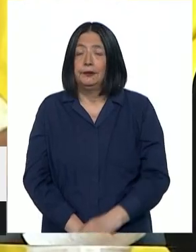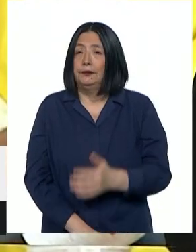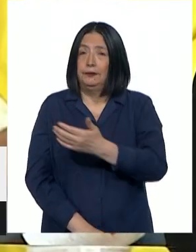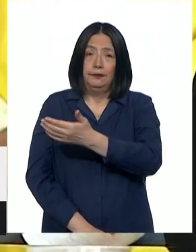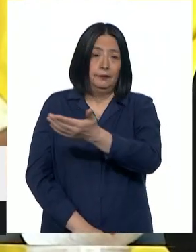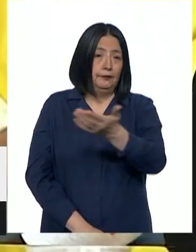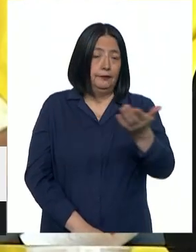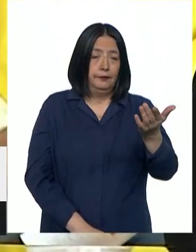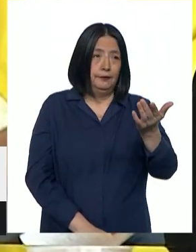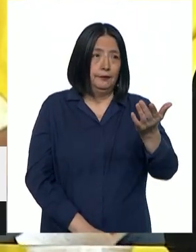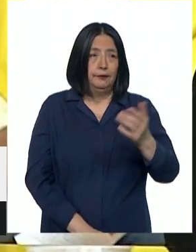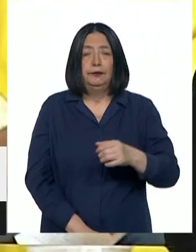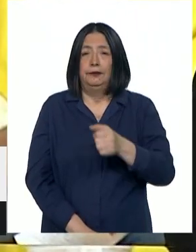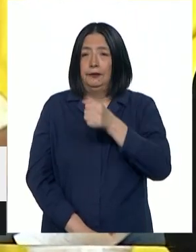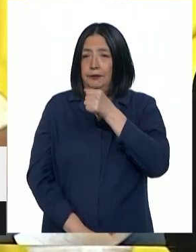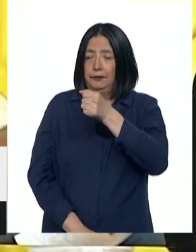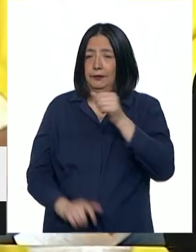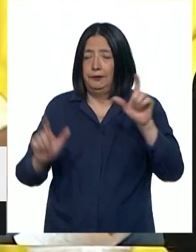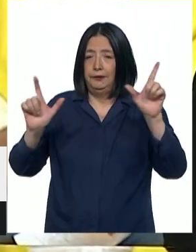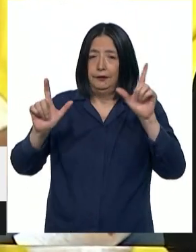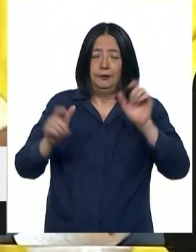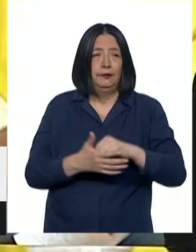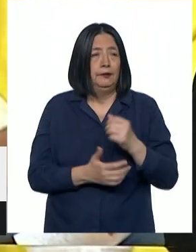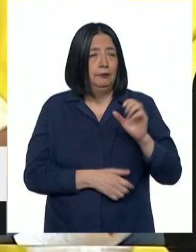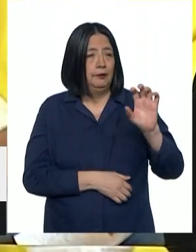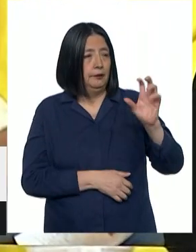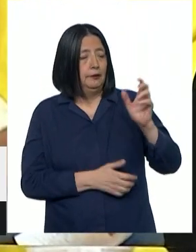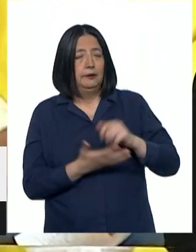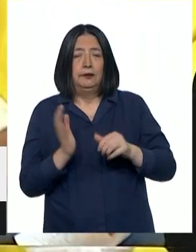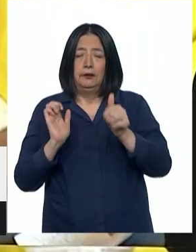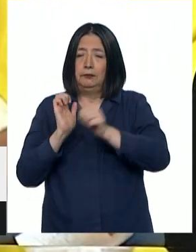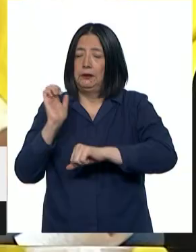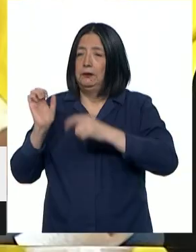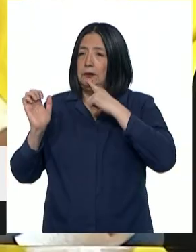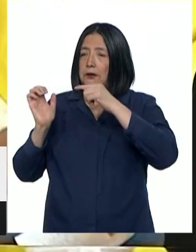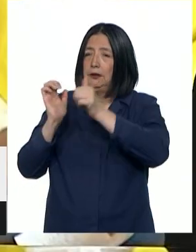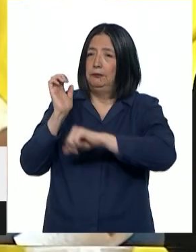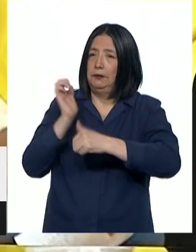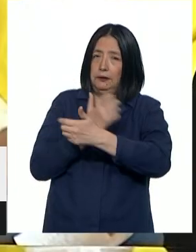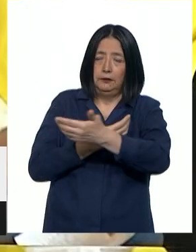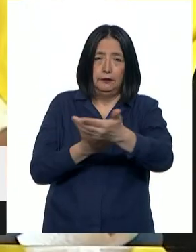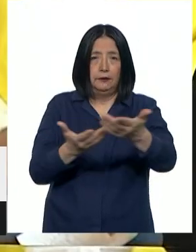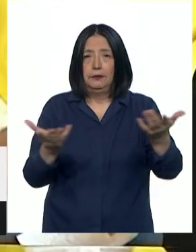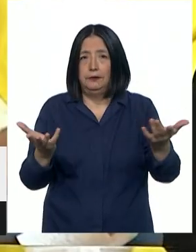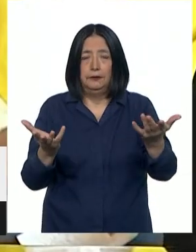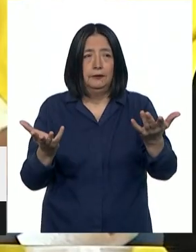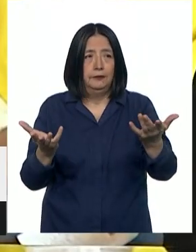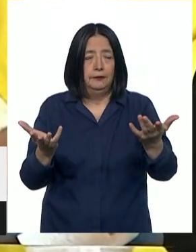Señores de la prensa, hermanas, hermanos,